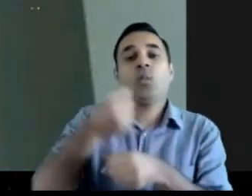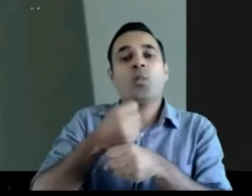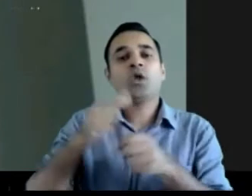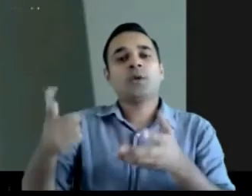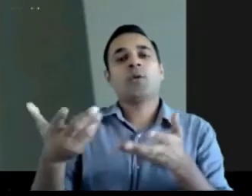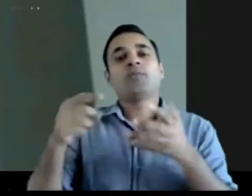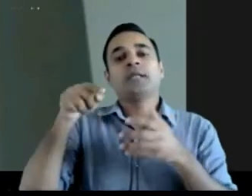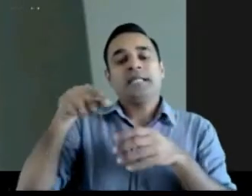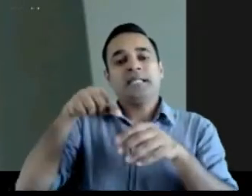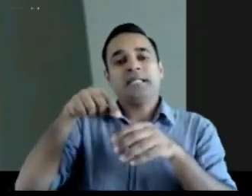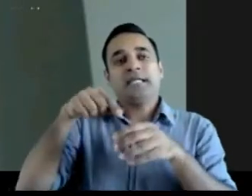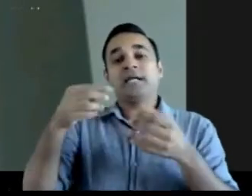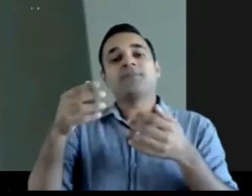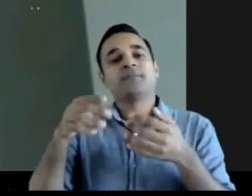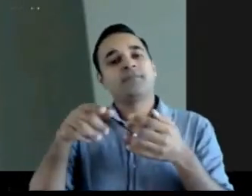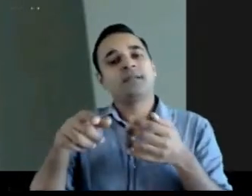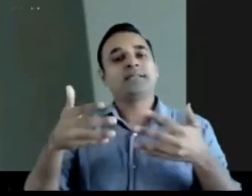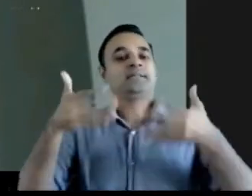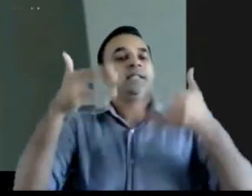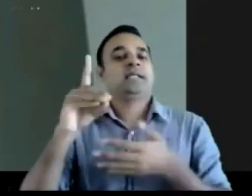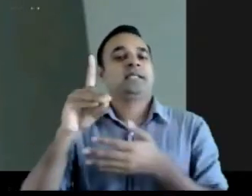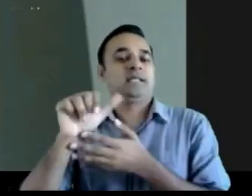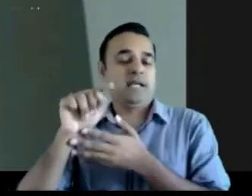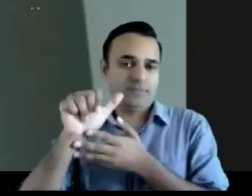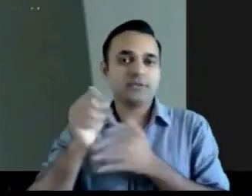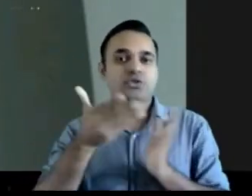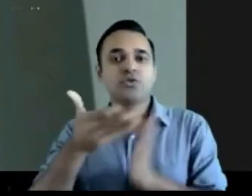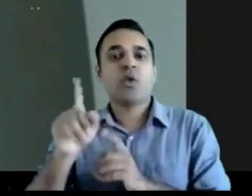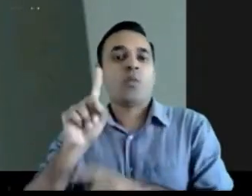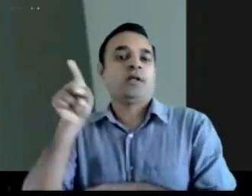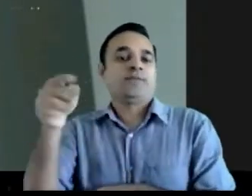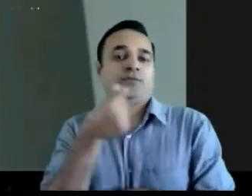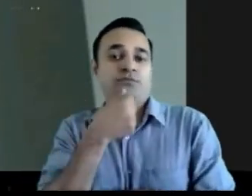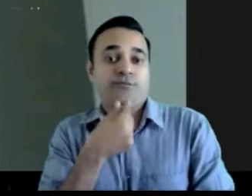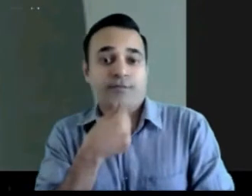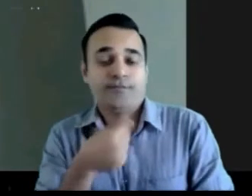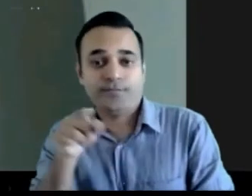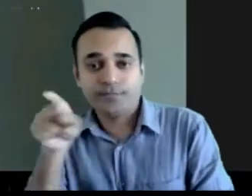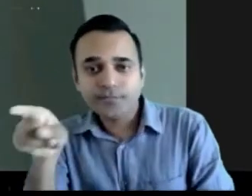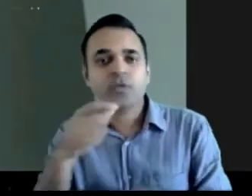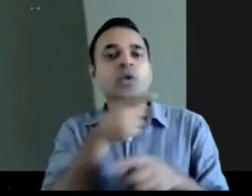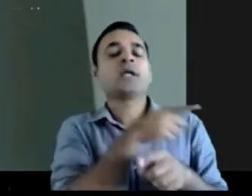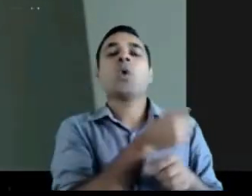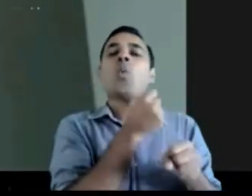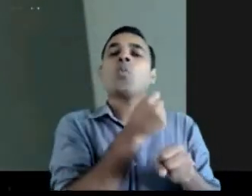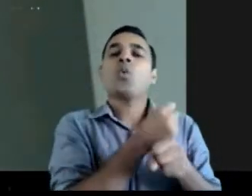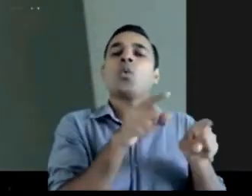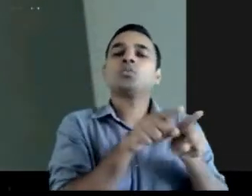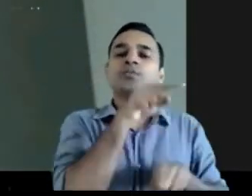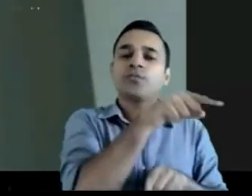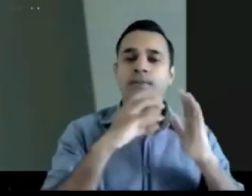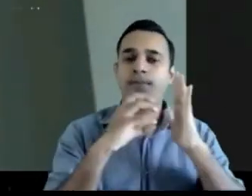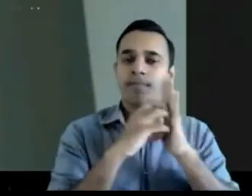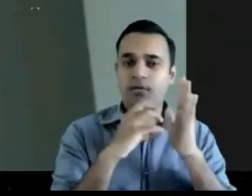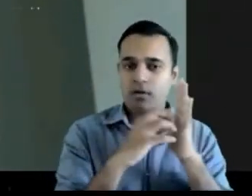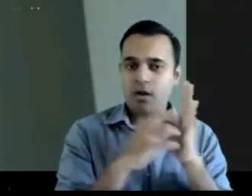modeling and predictive analysis before we continue i'd like to give the um pass the word on to